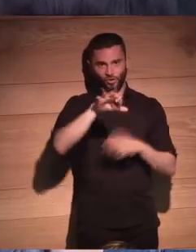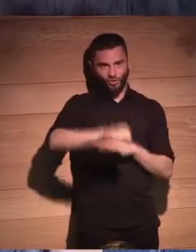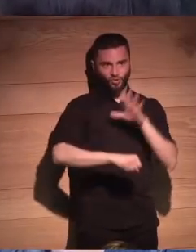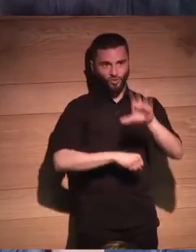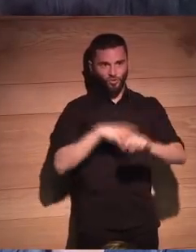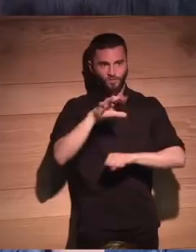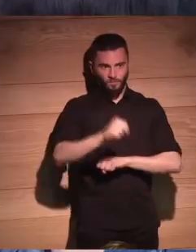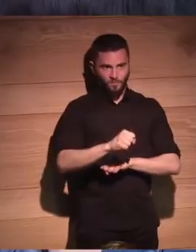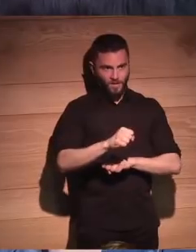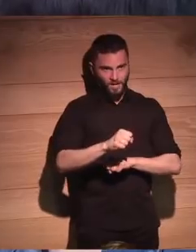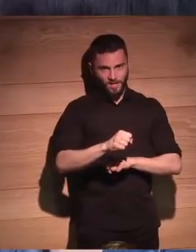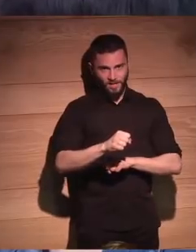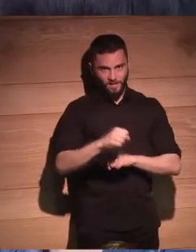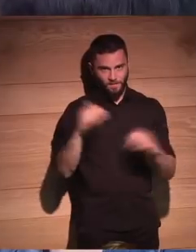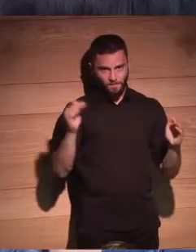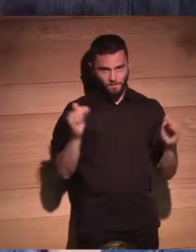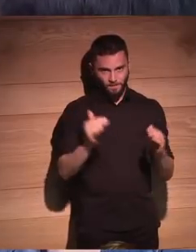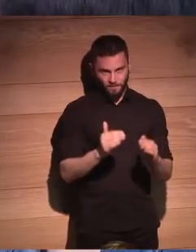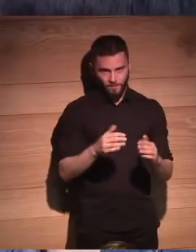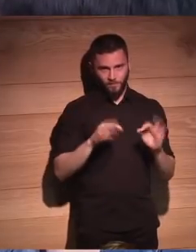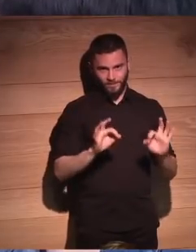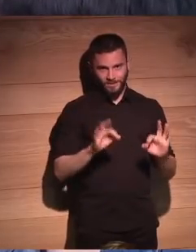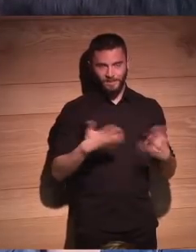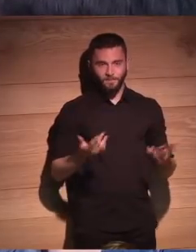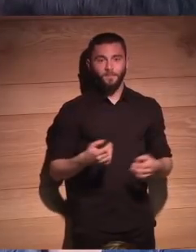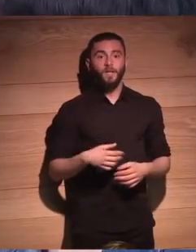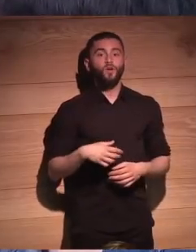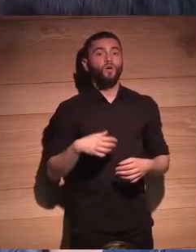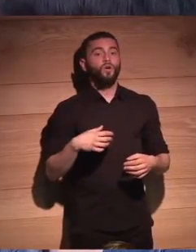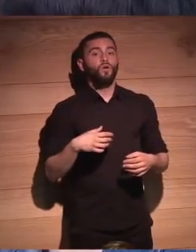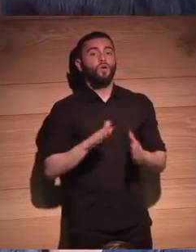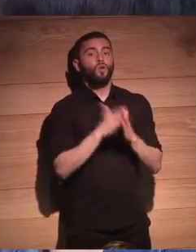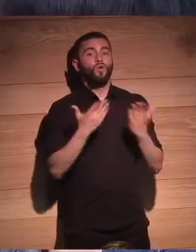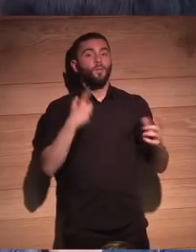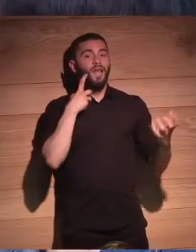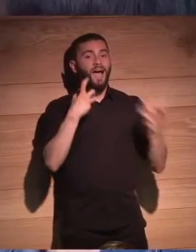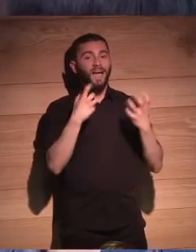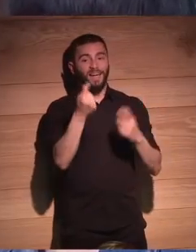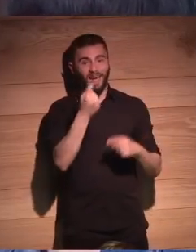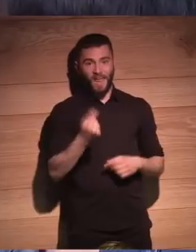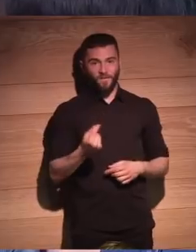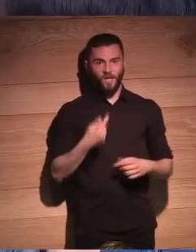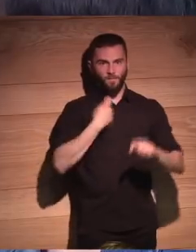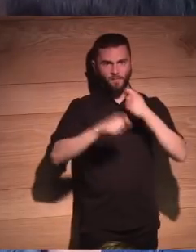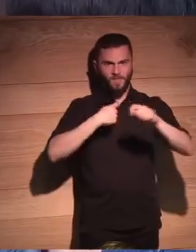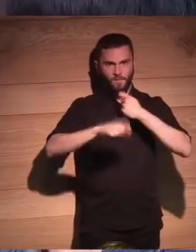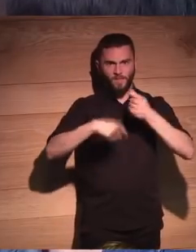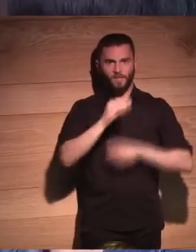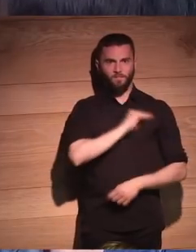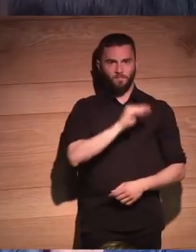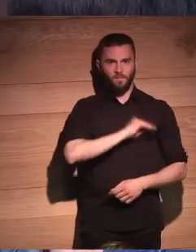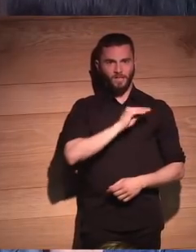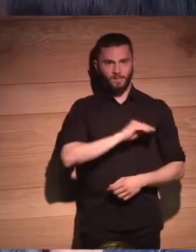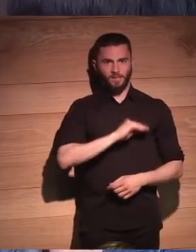que saber mucho para saber que existe, pero en cambio la novela gráfica se sigue vendiendo bastante. O sea, estamos en un buen momento para